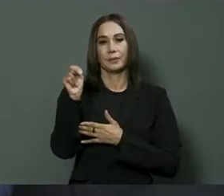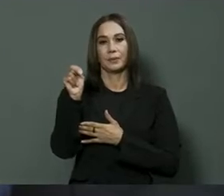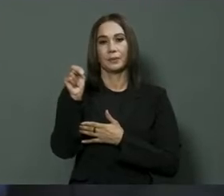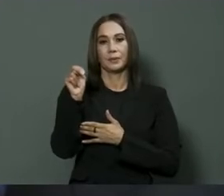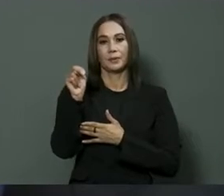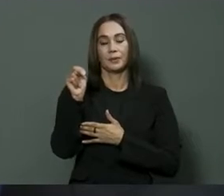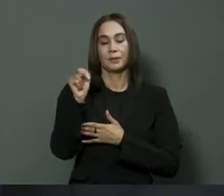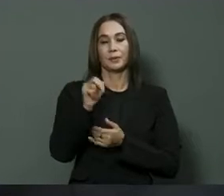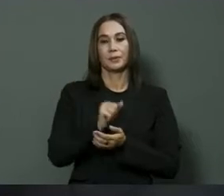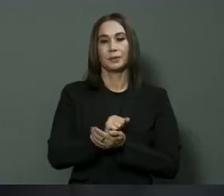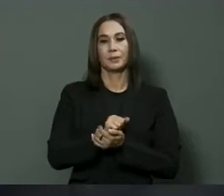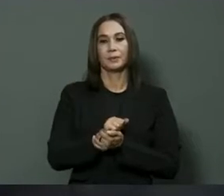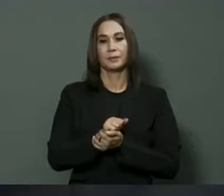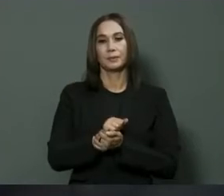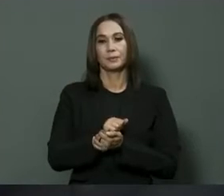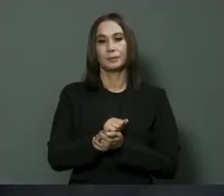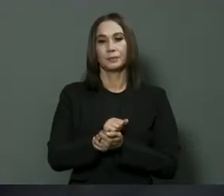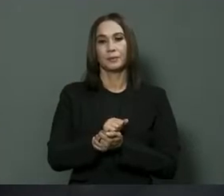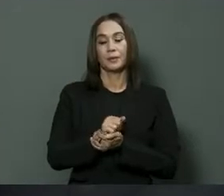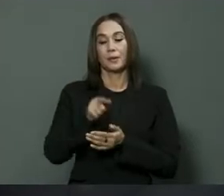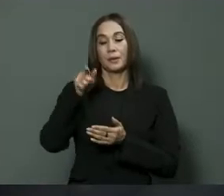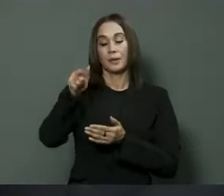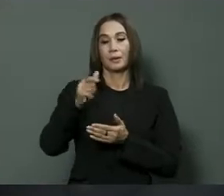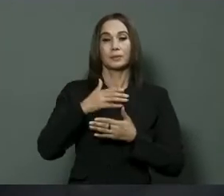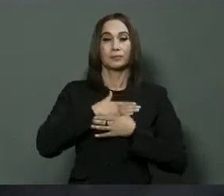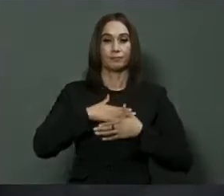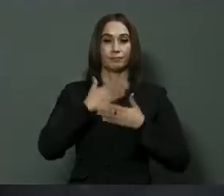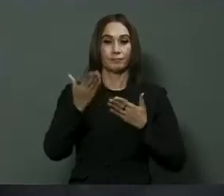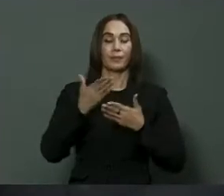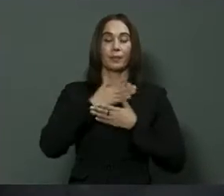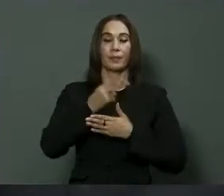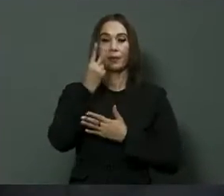es el lujo del que disfruta esta ciudad de tener dos